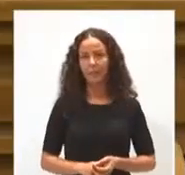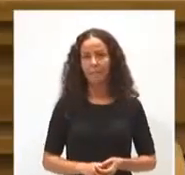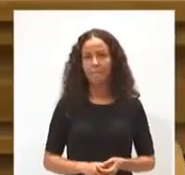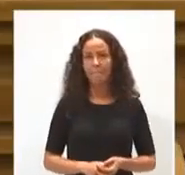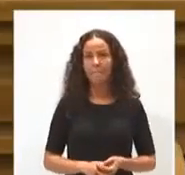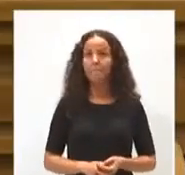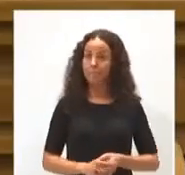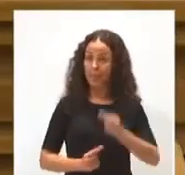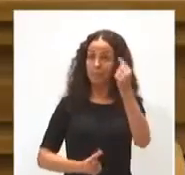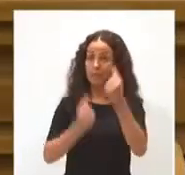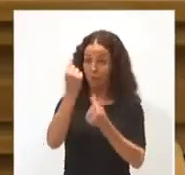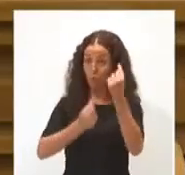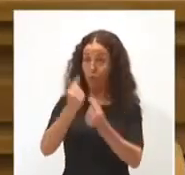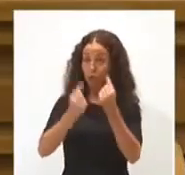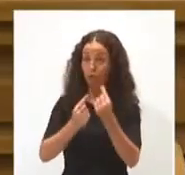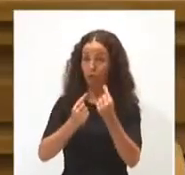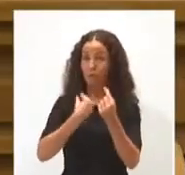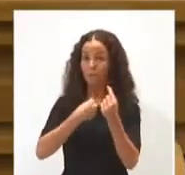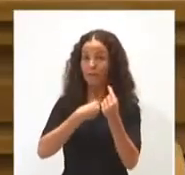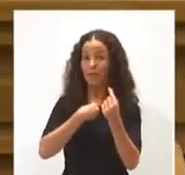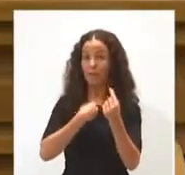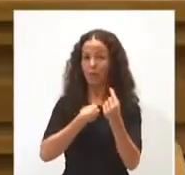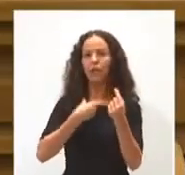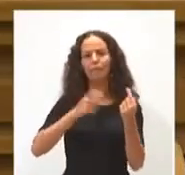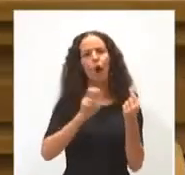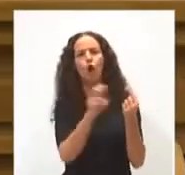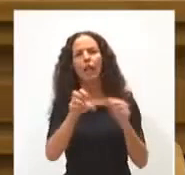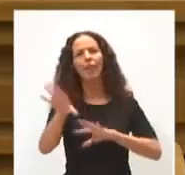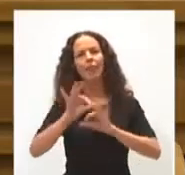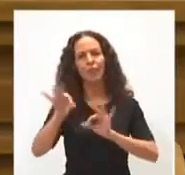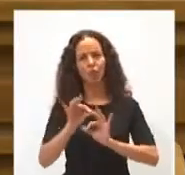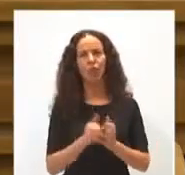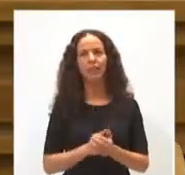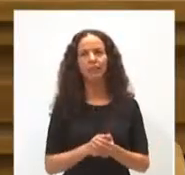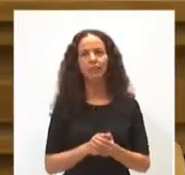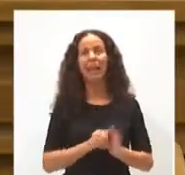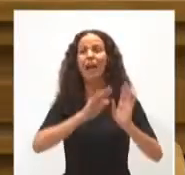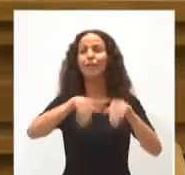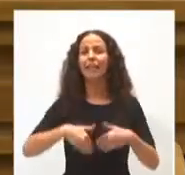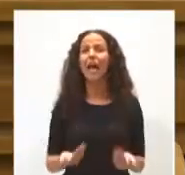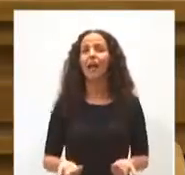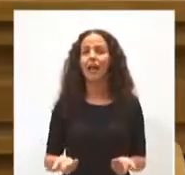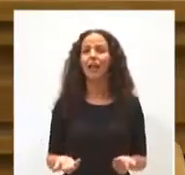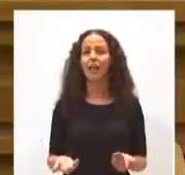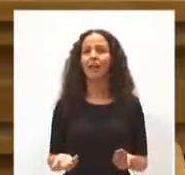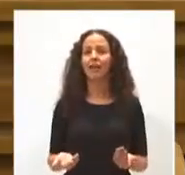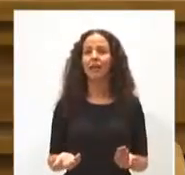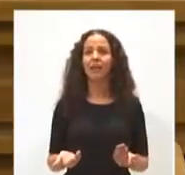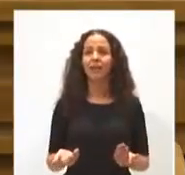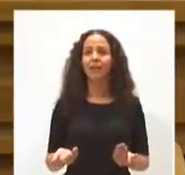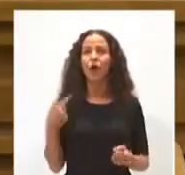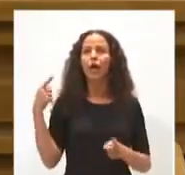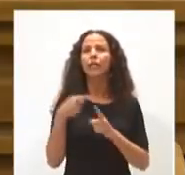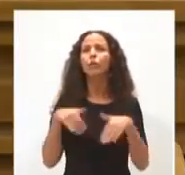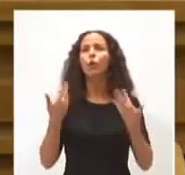este presupuesto que como digo irá acompañado de decisiones en otra materia también va a llevarnos al enorme caudal de gestión que vamos a